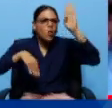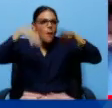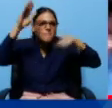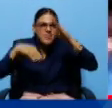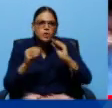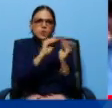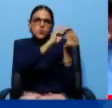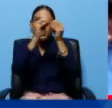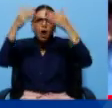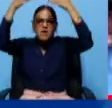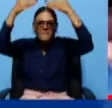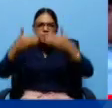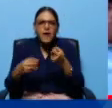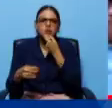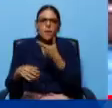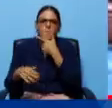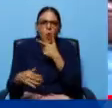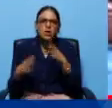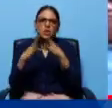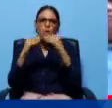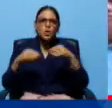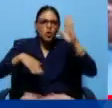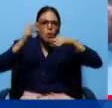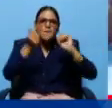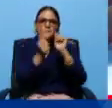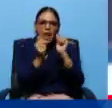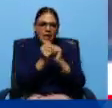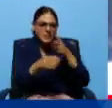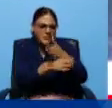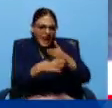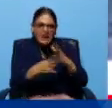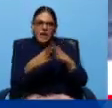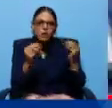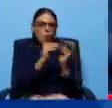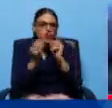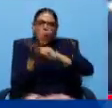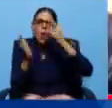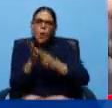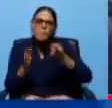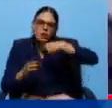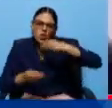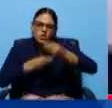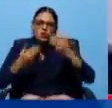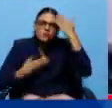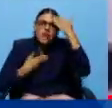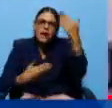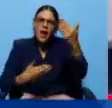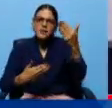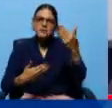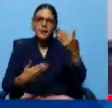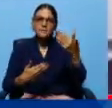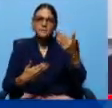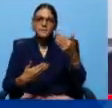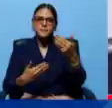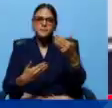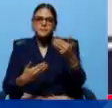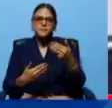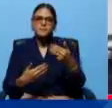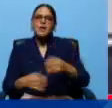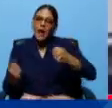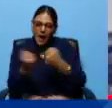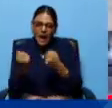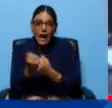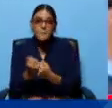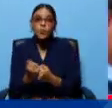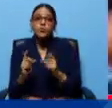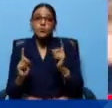pintura, el remozamiento de todo lo que es carpintería. Y bueno, y eso lo hemos hecho gracias al